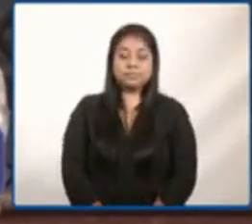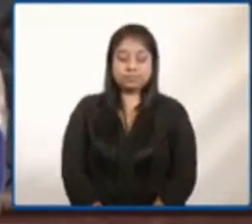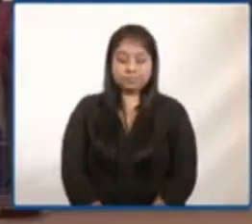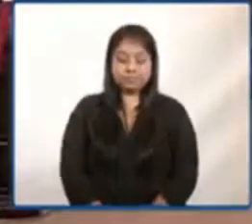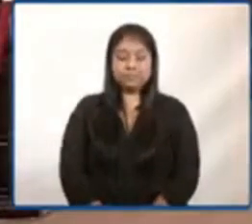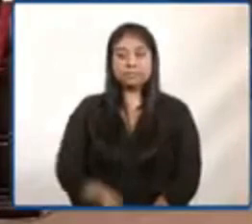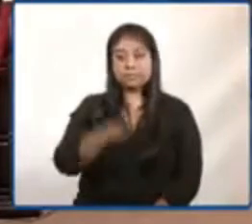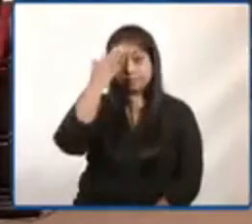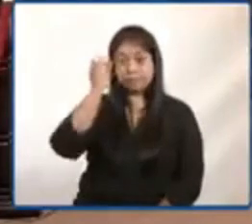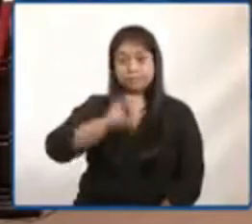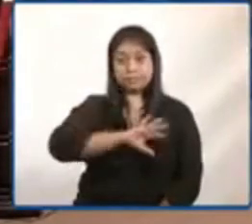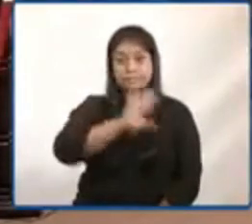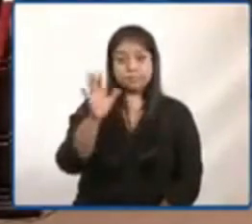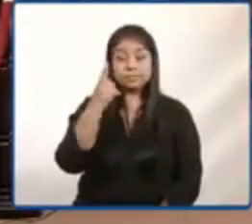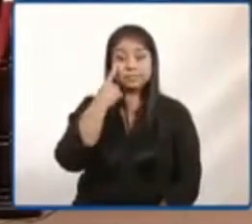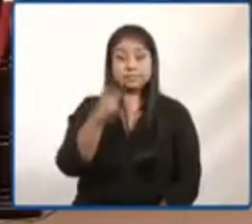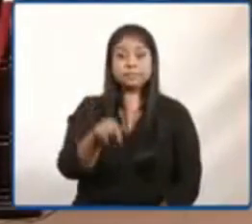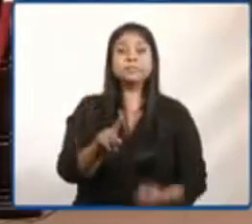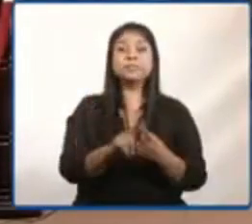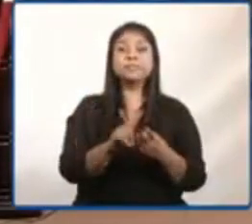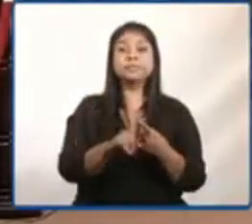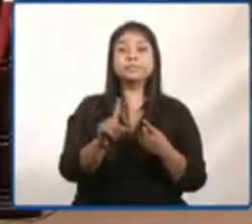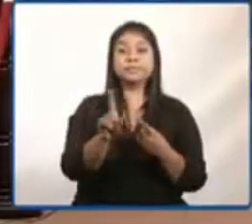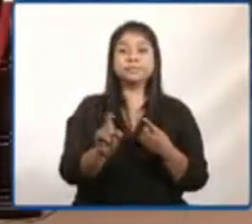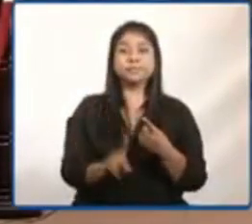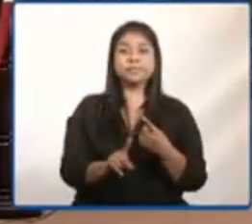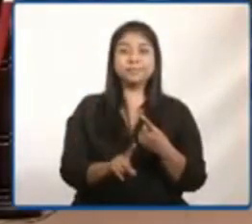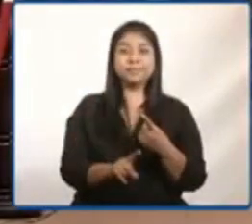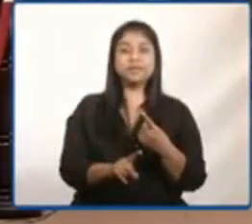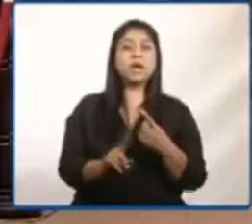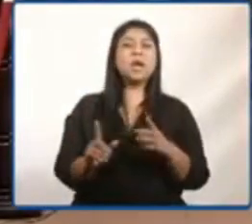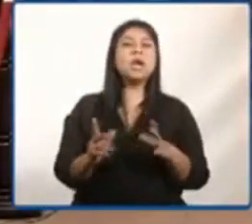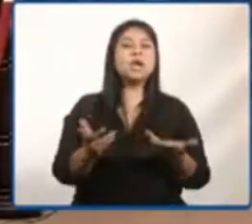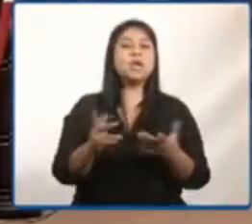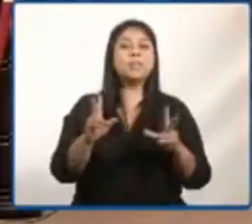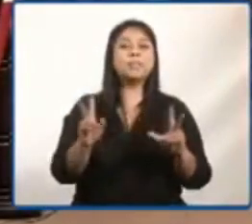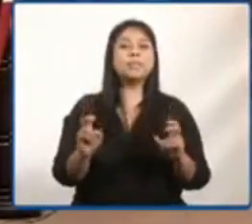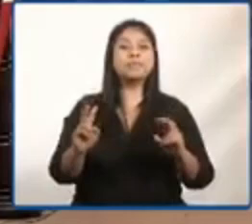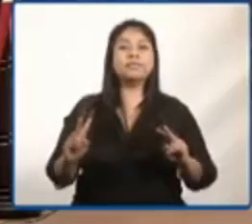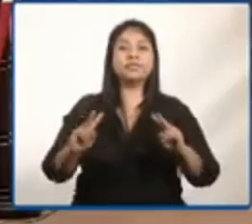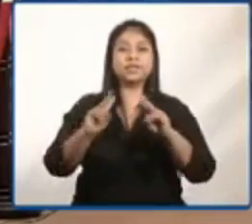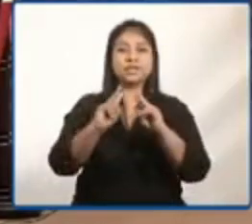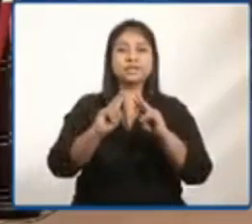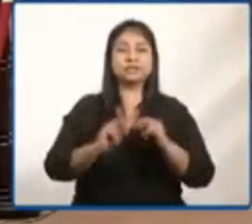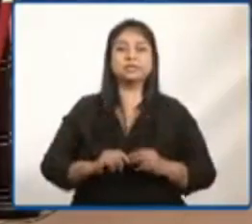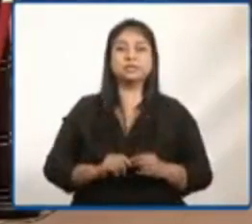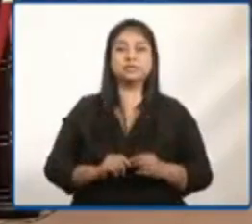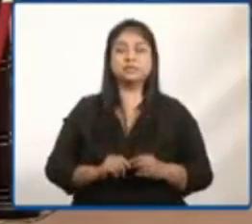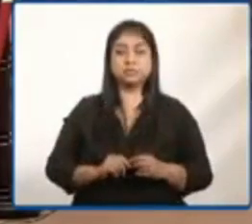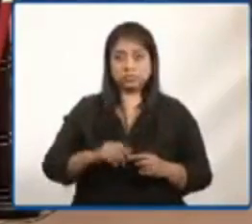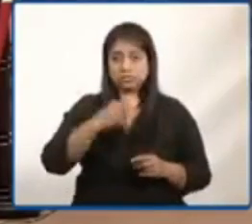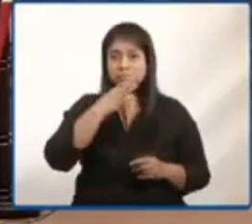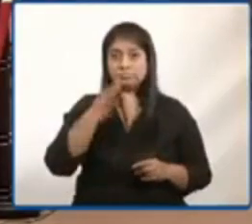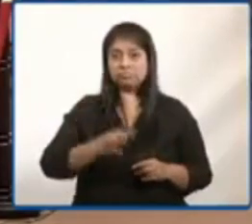David, muy buenos días. Mi primera pregunta es en cuanto al tema de los volcanes. Es cierto que